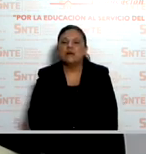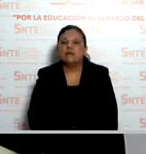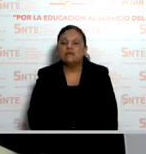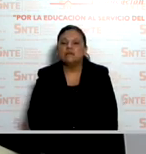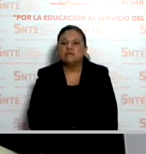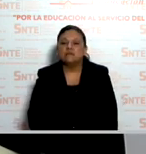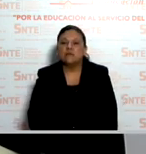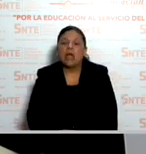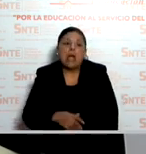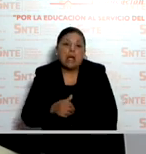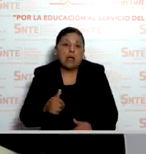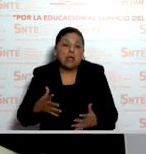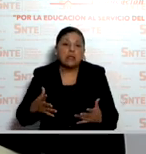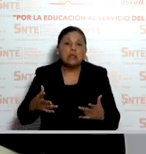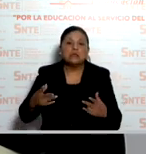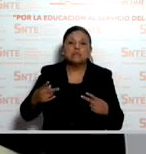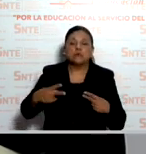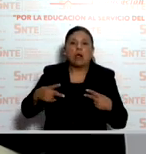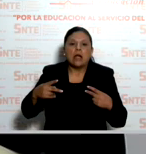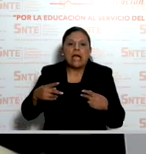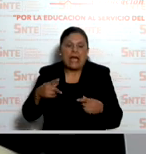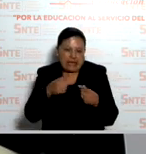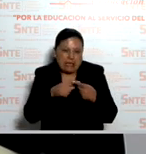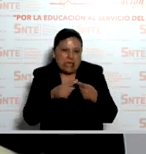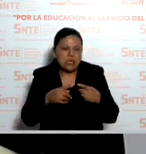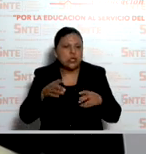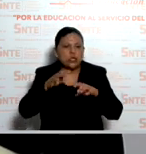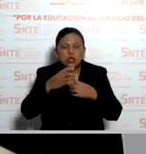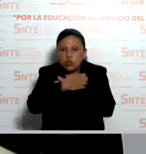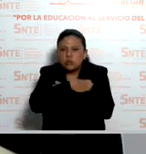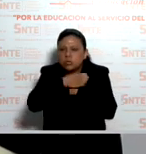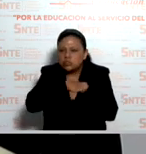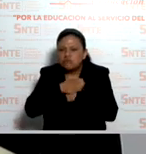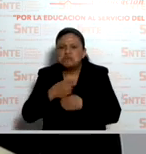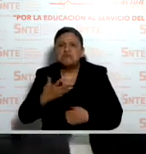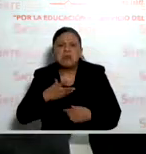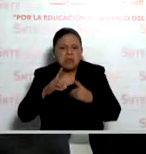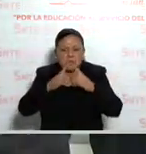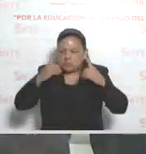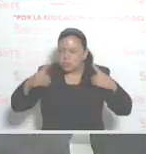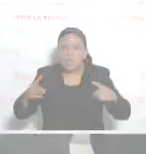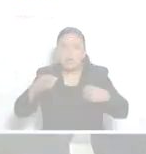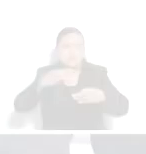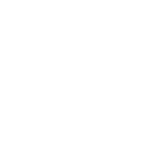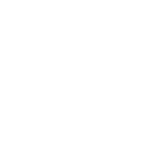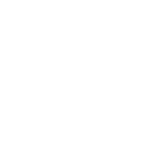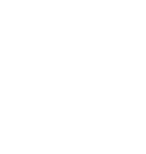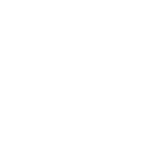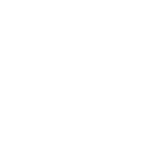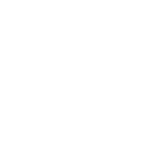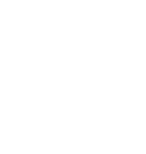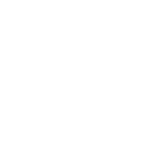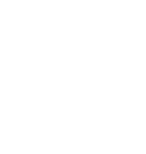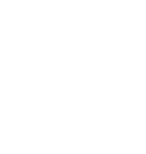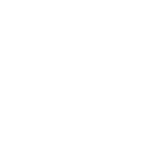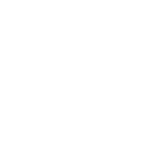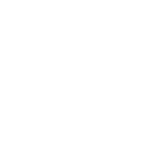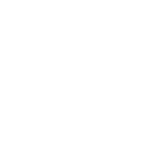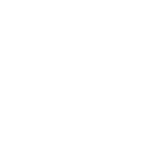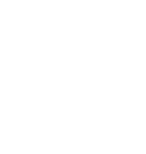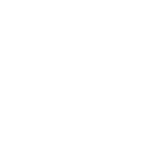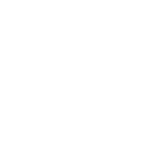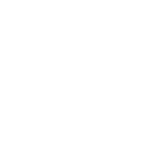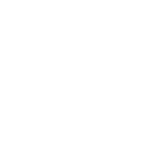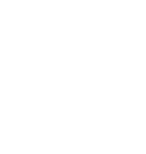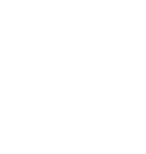Constitución mexicana leemos que la educación tendrá a desarrollar armónicamente todas las facultades del ser humano. Es decir, está